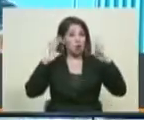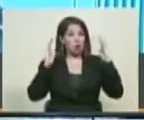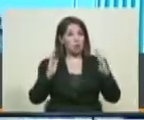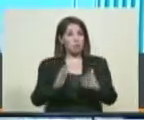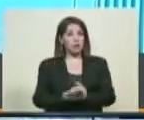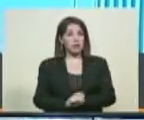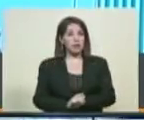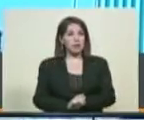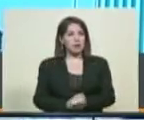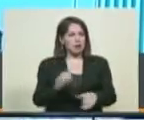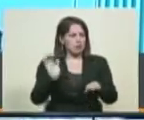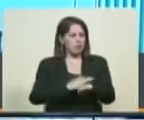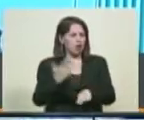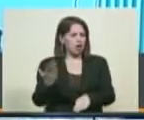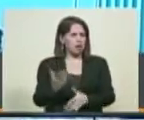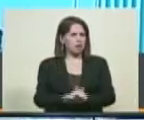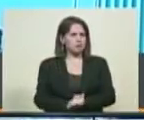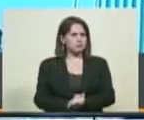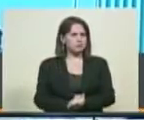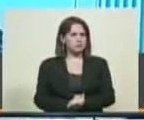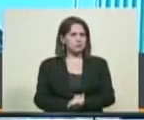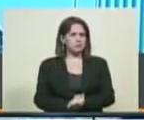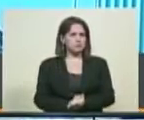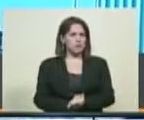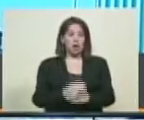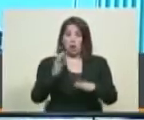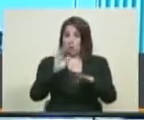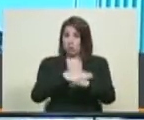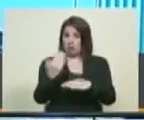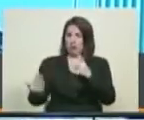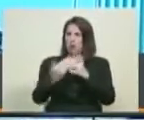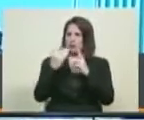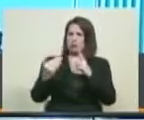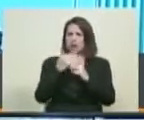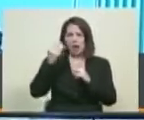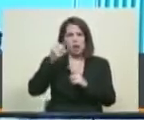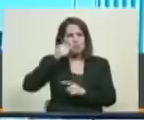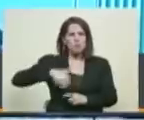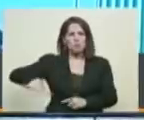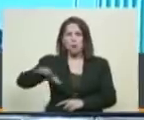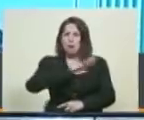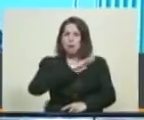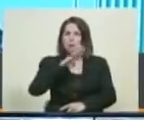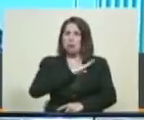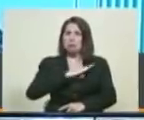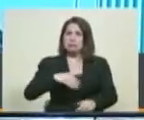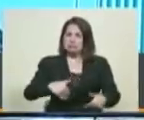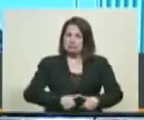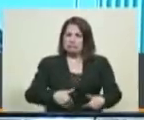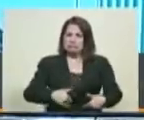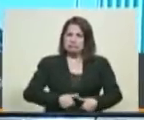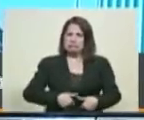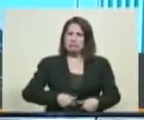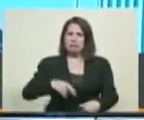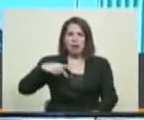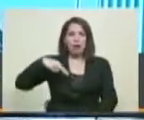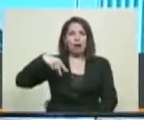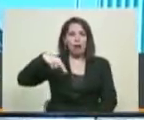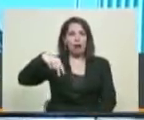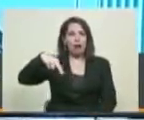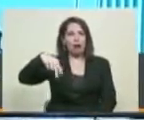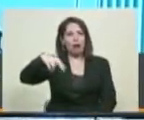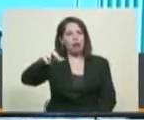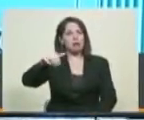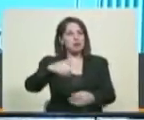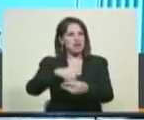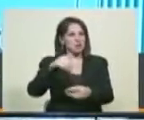qué? ¿Por qué le hicieron eso al pueblo? Que tuvo que parir para bajar, para caminar, para ir a